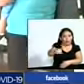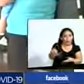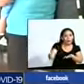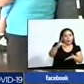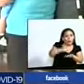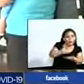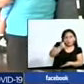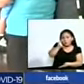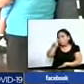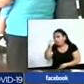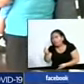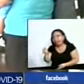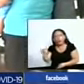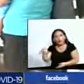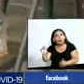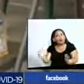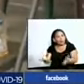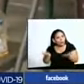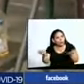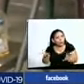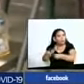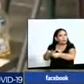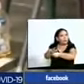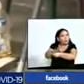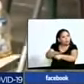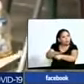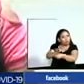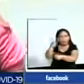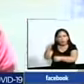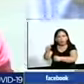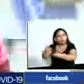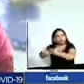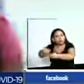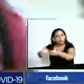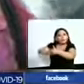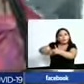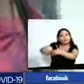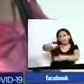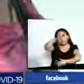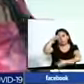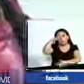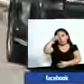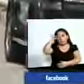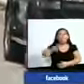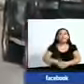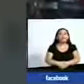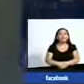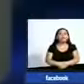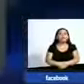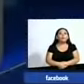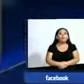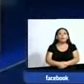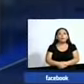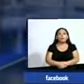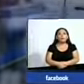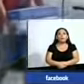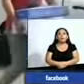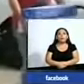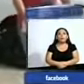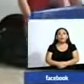regresó para conocer la situación actual de casos y cómo se desarrolla la reactivación económica.